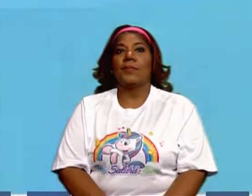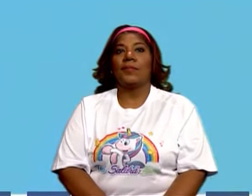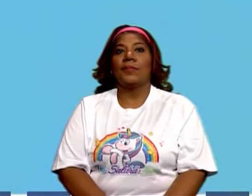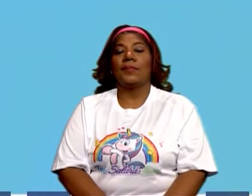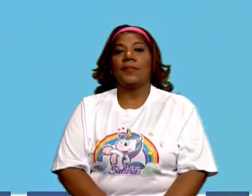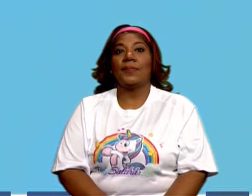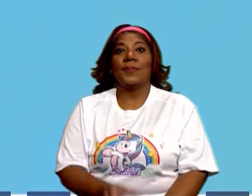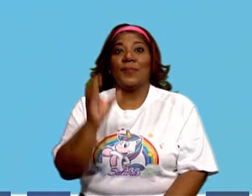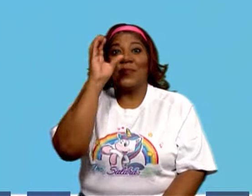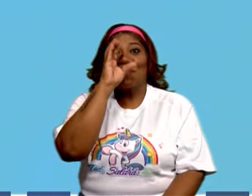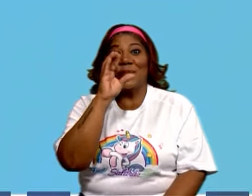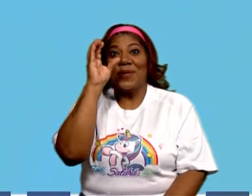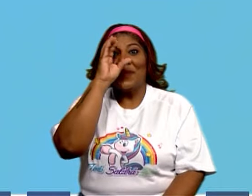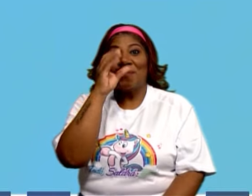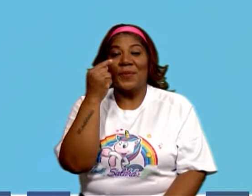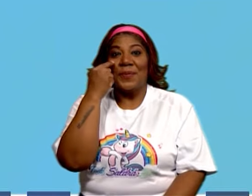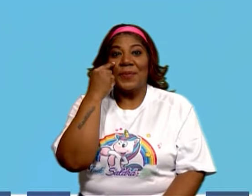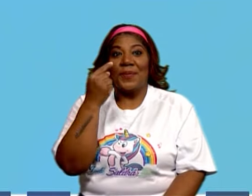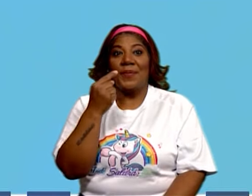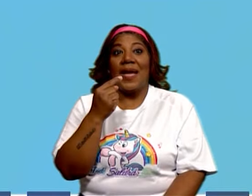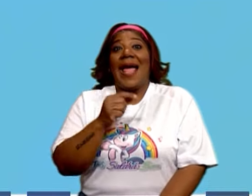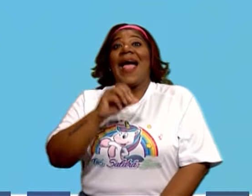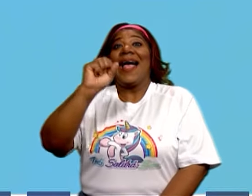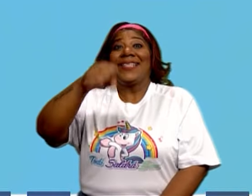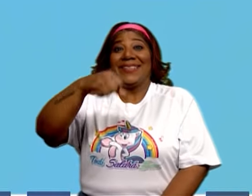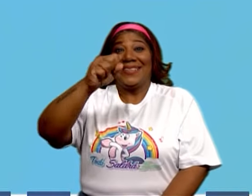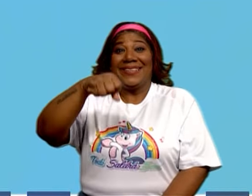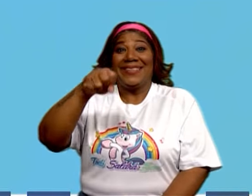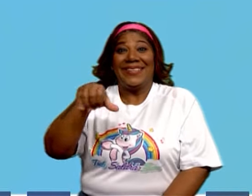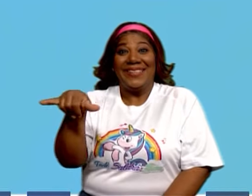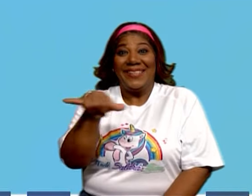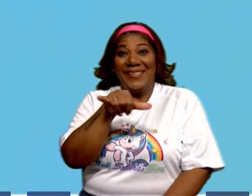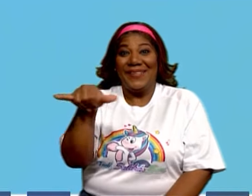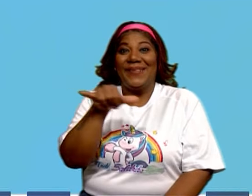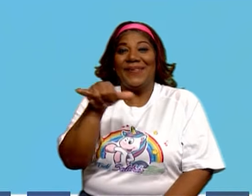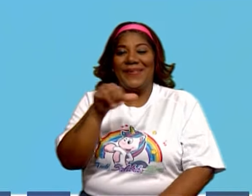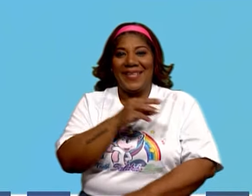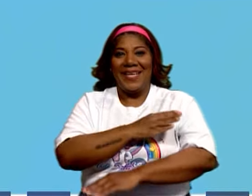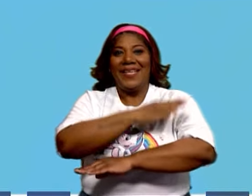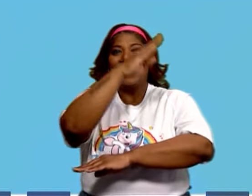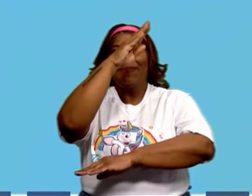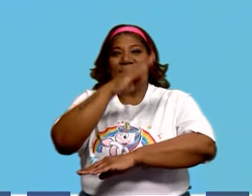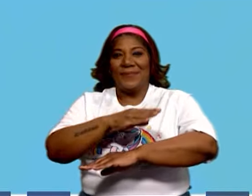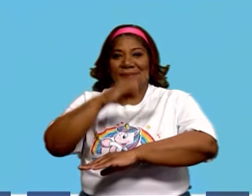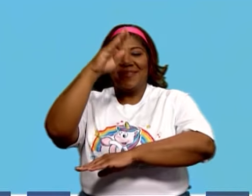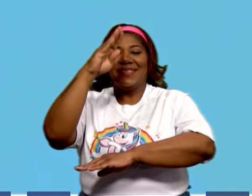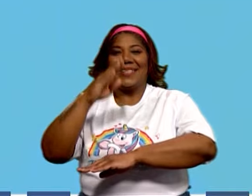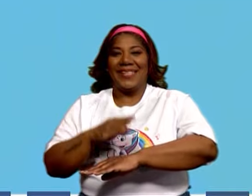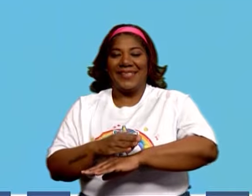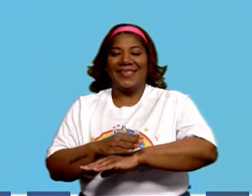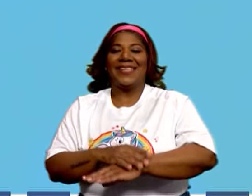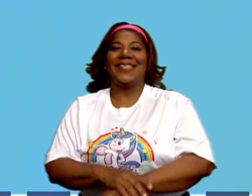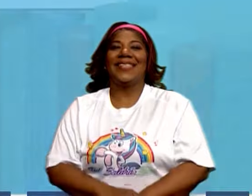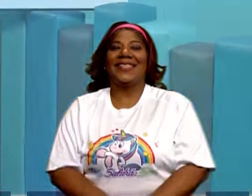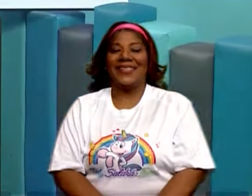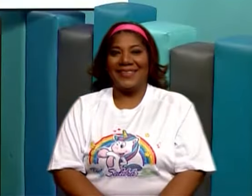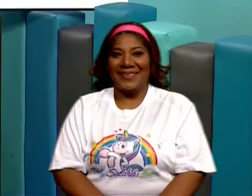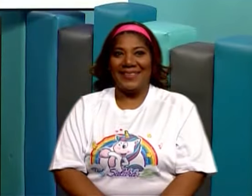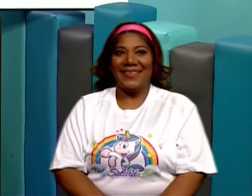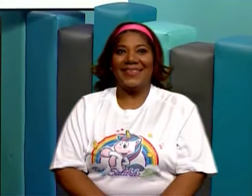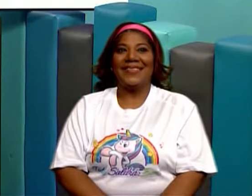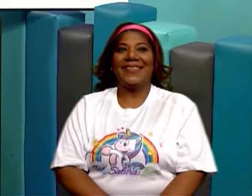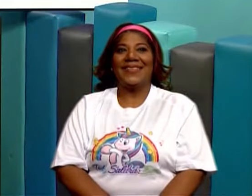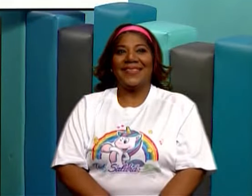otra. A ver. Esta que está aquí. Es la misma imagen, ¿cierto? La montaña.